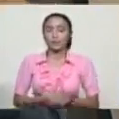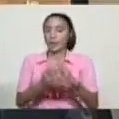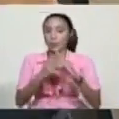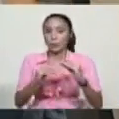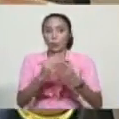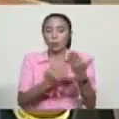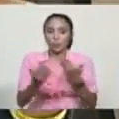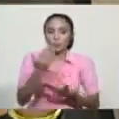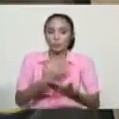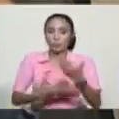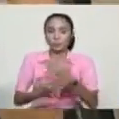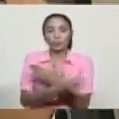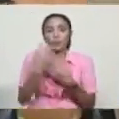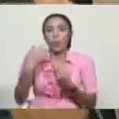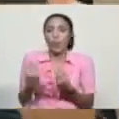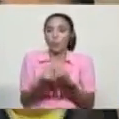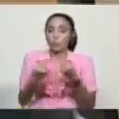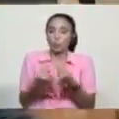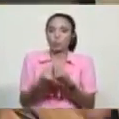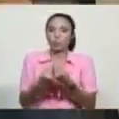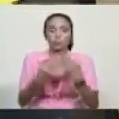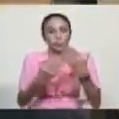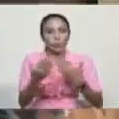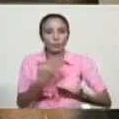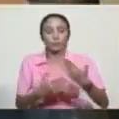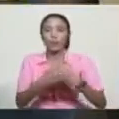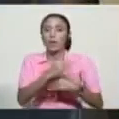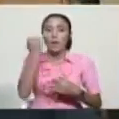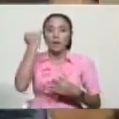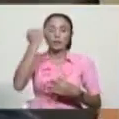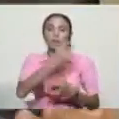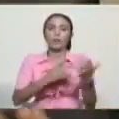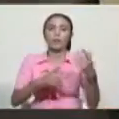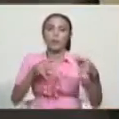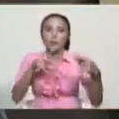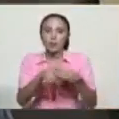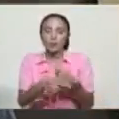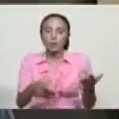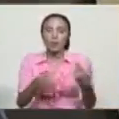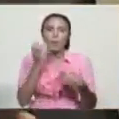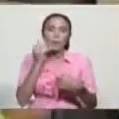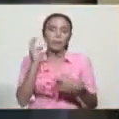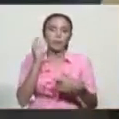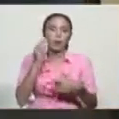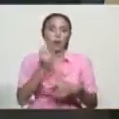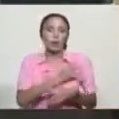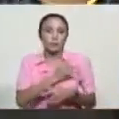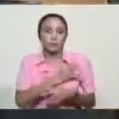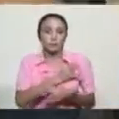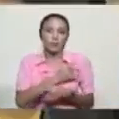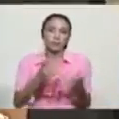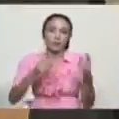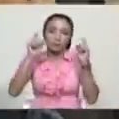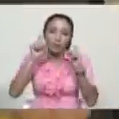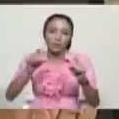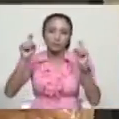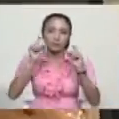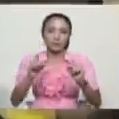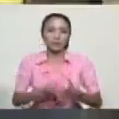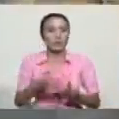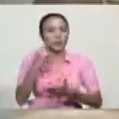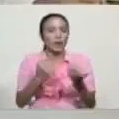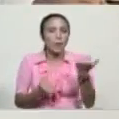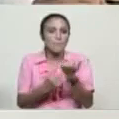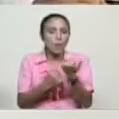a pensar juntos en la posibilidad de crear un instituto de pensamiento y producción de conocimiento decolonial que contribuya a los retos y